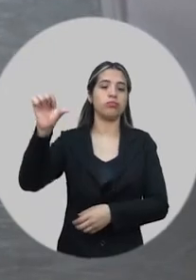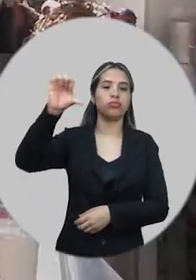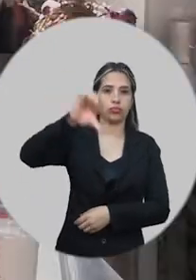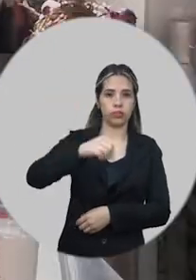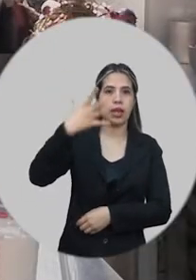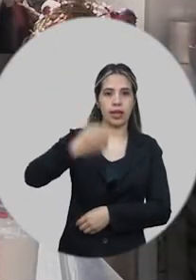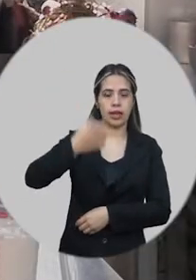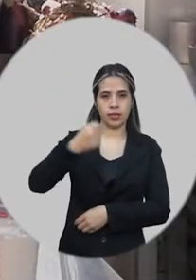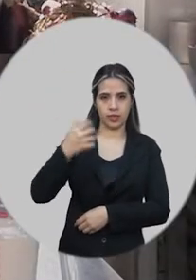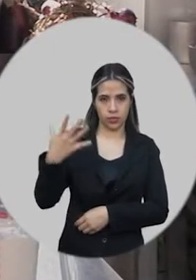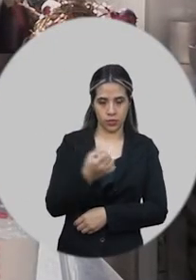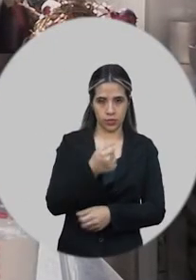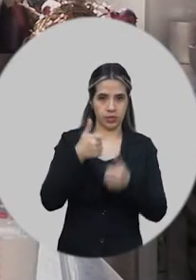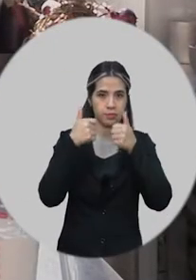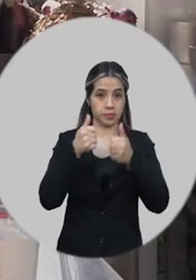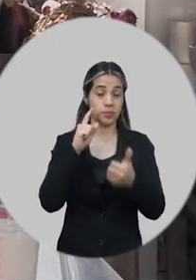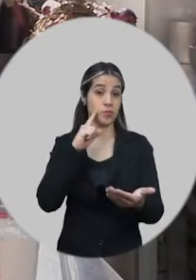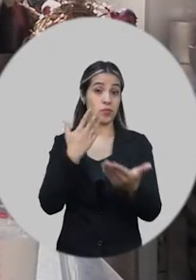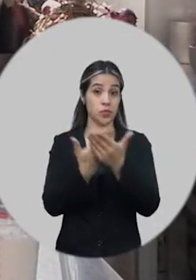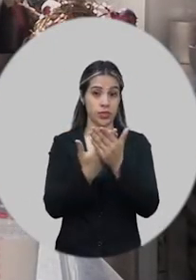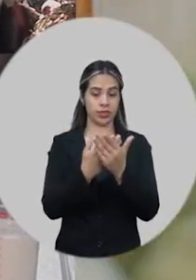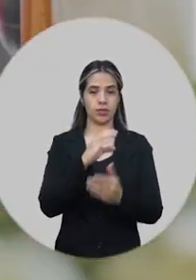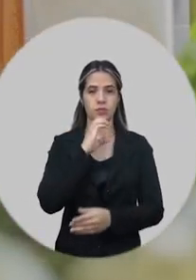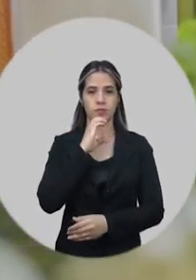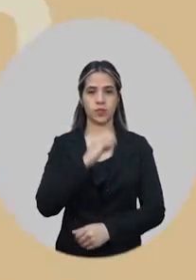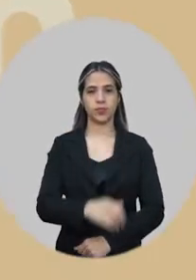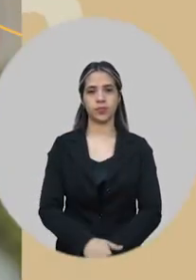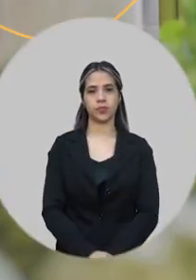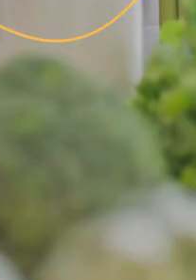que vamos a pasar y les muestro cómo lo hacemos.